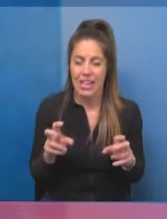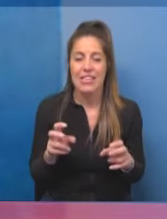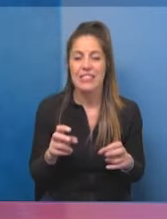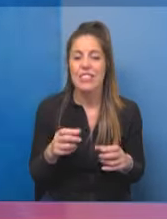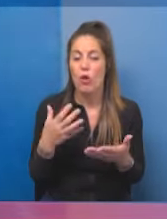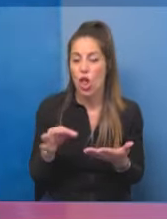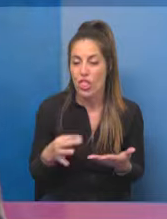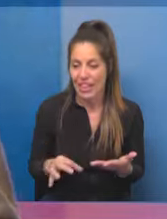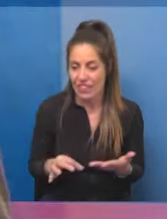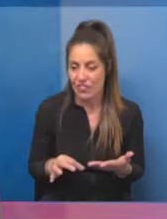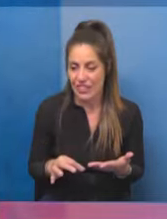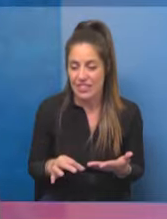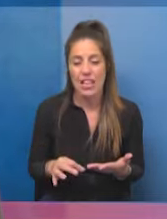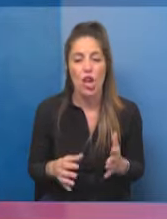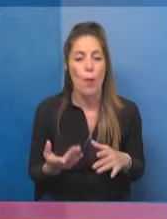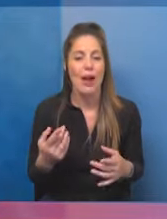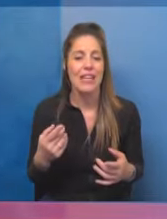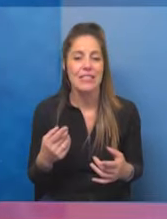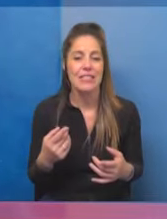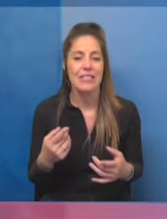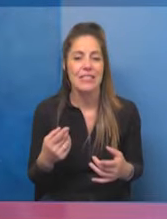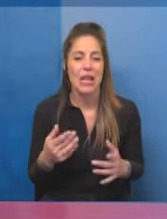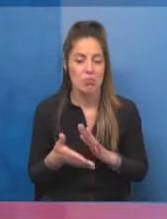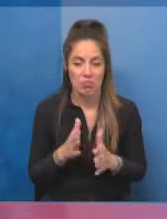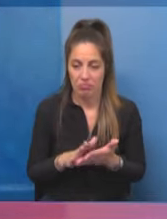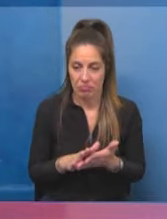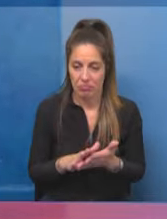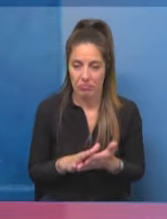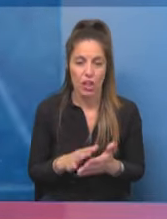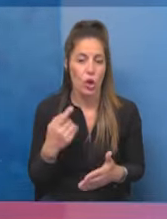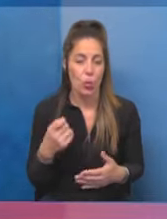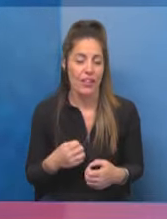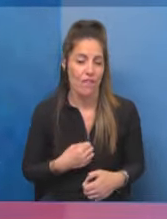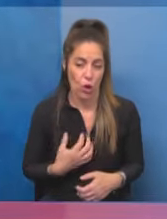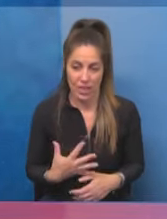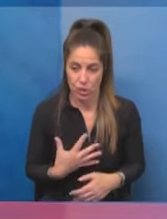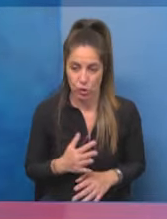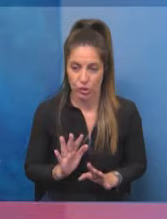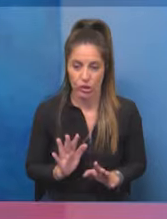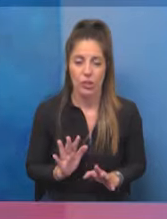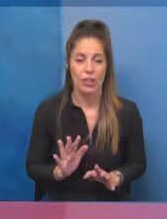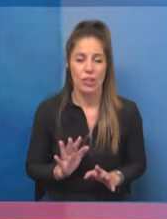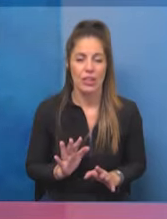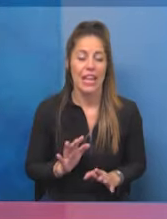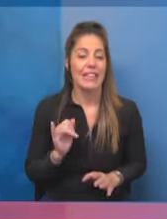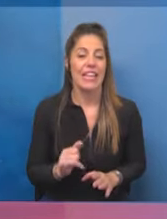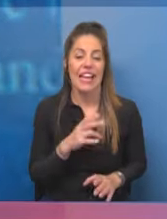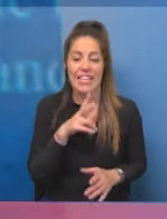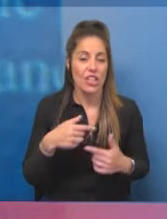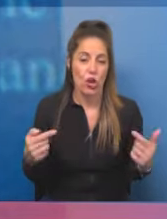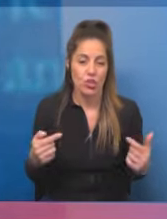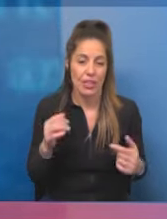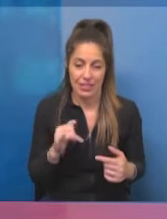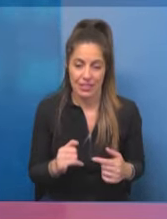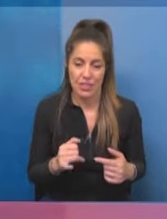los describí digamos que lo más objetivamente posible que es nuestra vocación bueno tenés que decir cosas que son